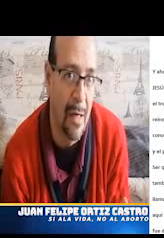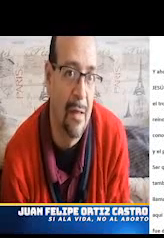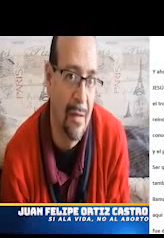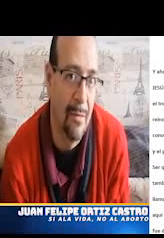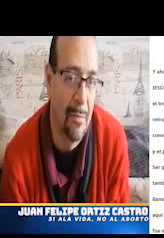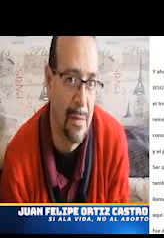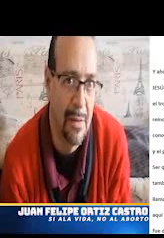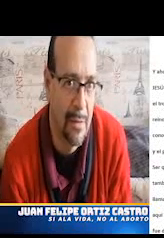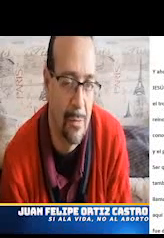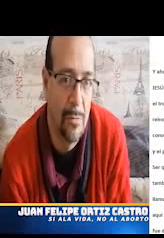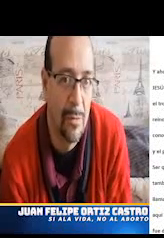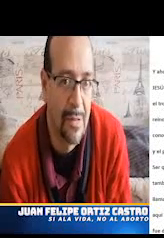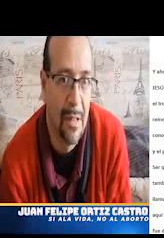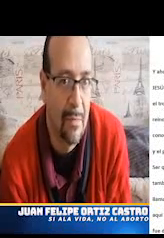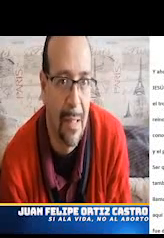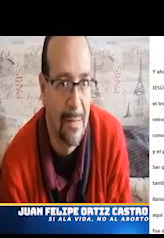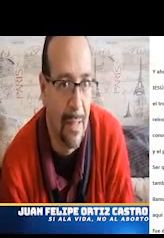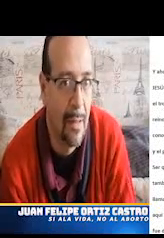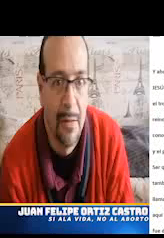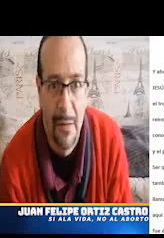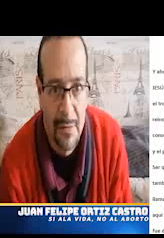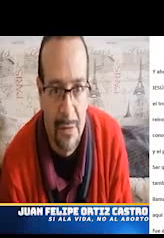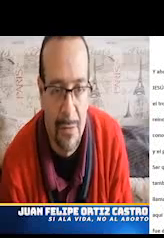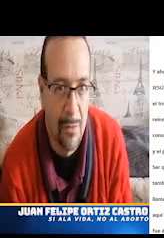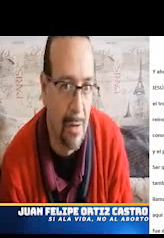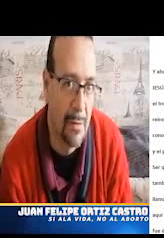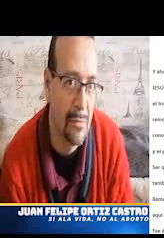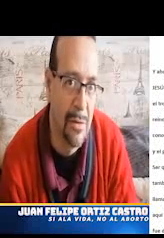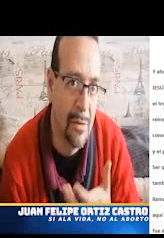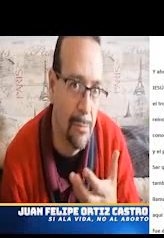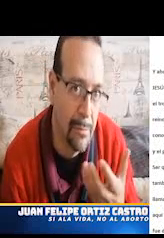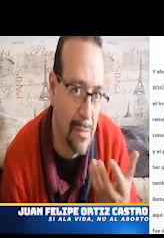que le dijeran que estaba embarazada. Dijo, ¿cómo voy a estar embarazada